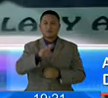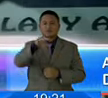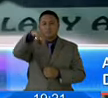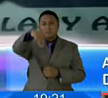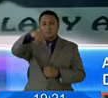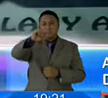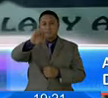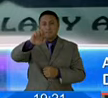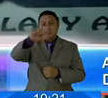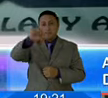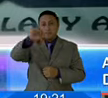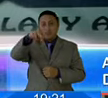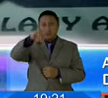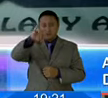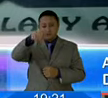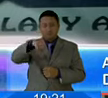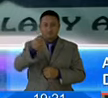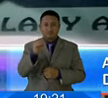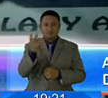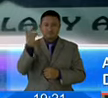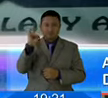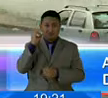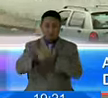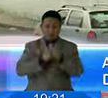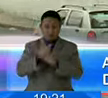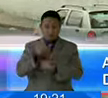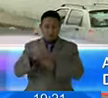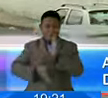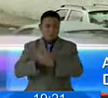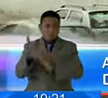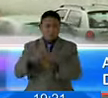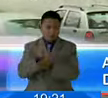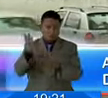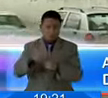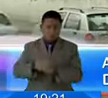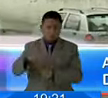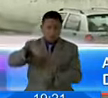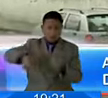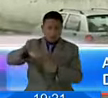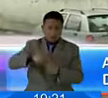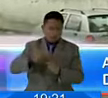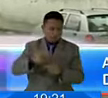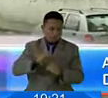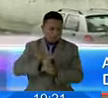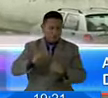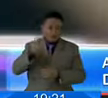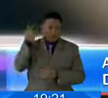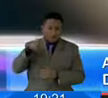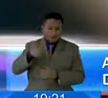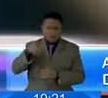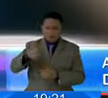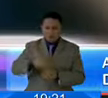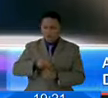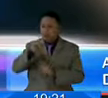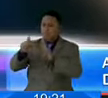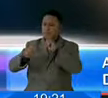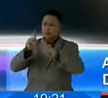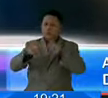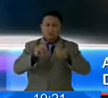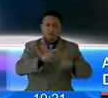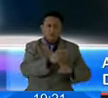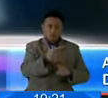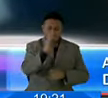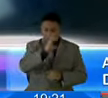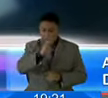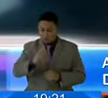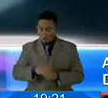que la joven de 17 años salió al colegio y no volvió. Luego que pasaron varios días, recorrieron algunos sectores preguntando por la adolescente